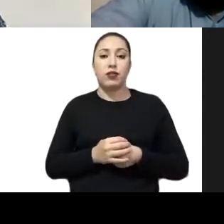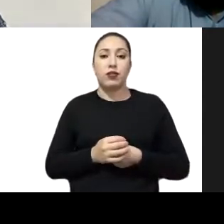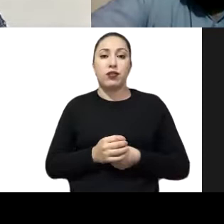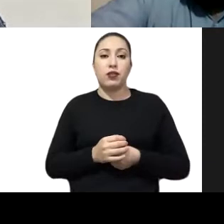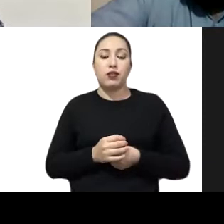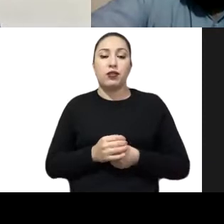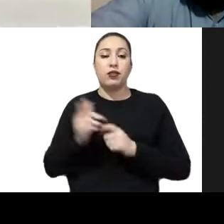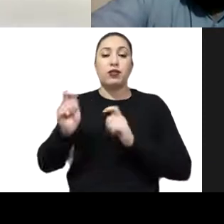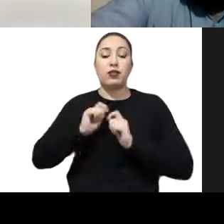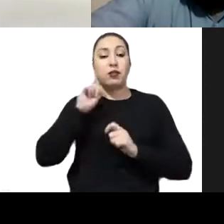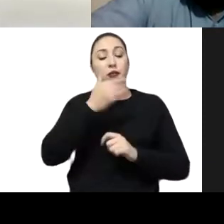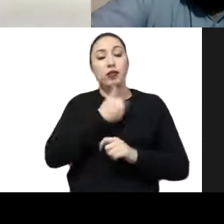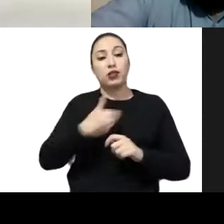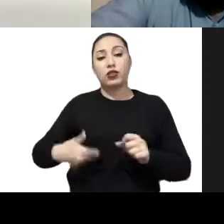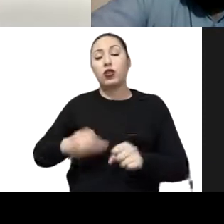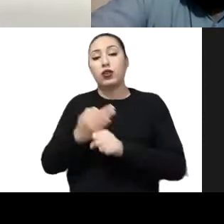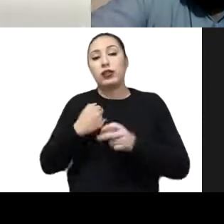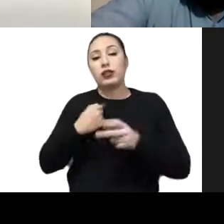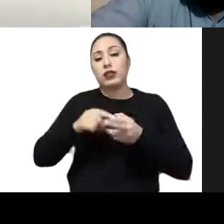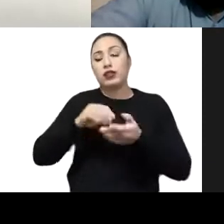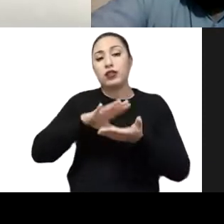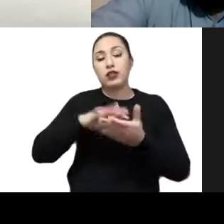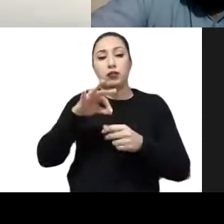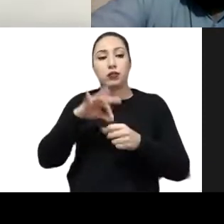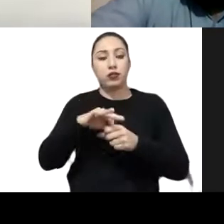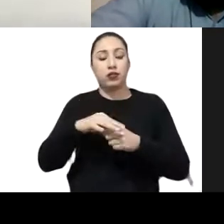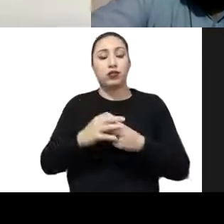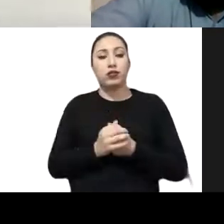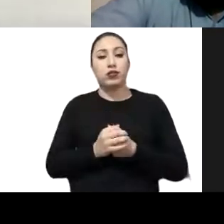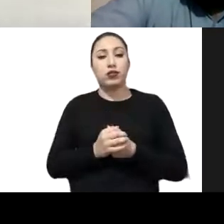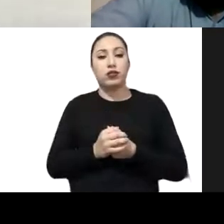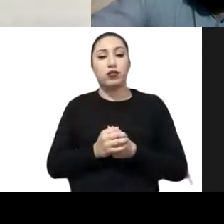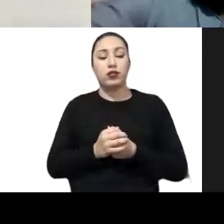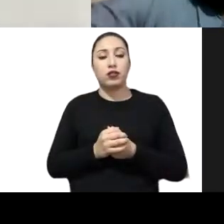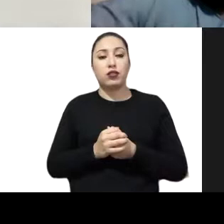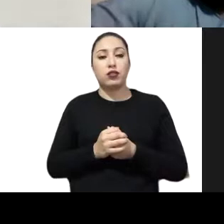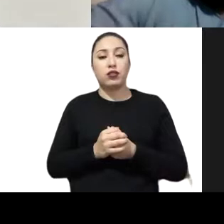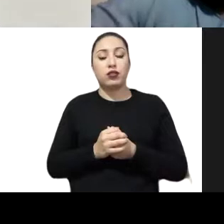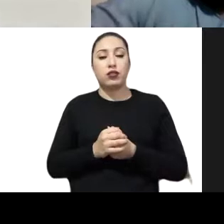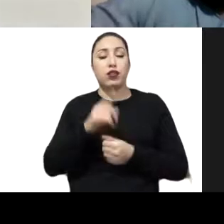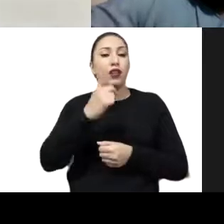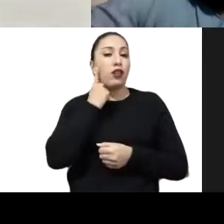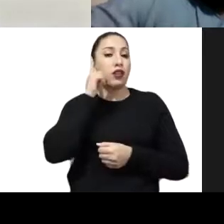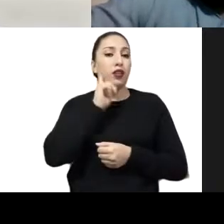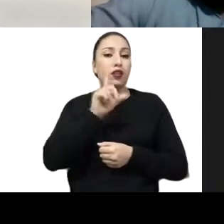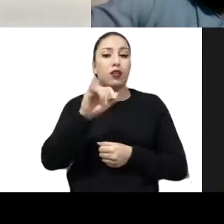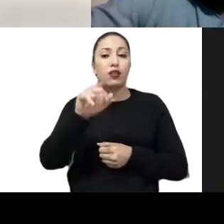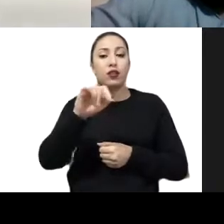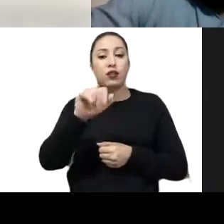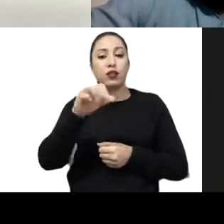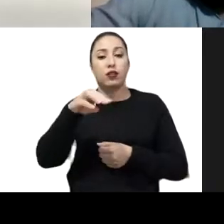Por instrucciones de la Presidencia, se procede a recoger la votación nominal del dictamen en cuestión. Diputada Lilia María Sarmiento